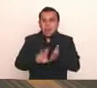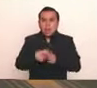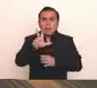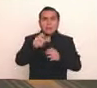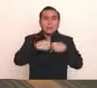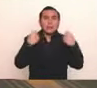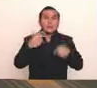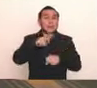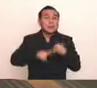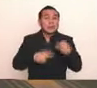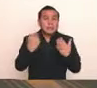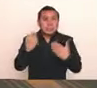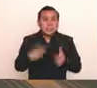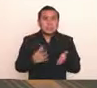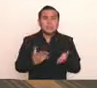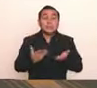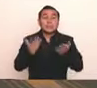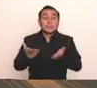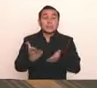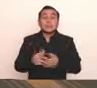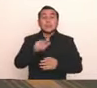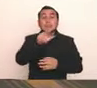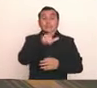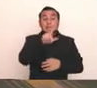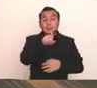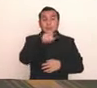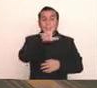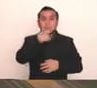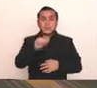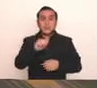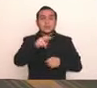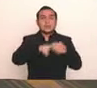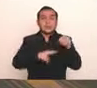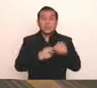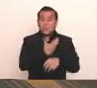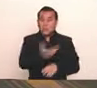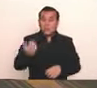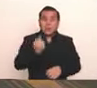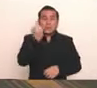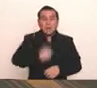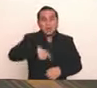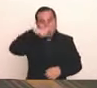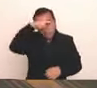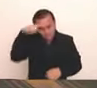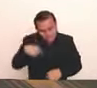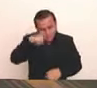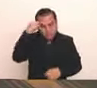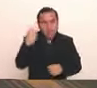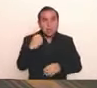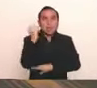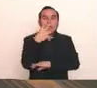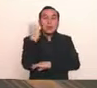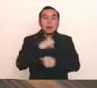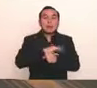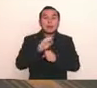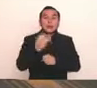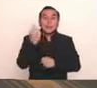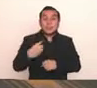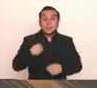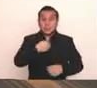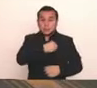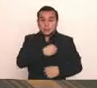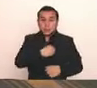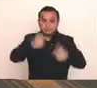dólares hemos dado un bono mensual de 150 dólares a todo el personal que está atendiendo esta emergencia personal médico de enfermería